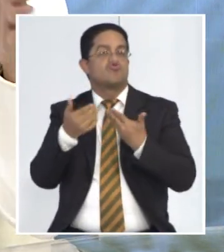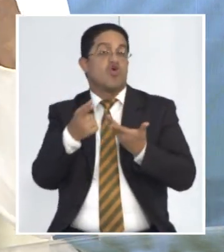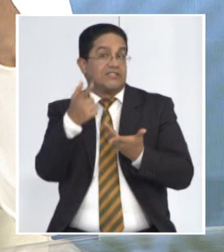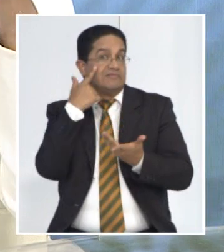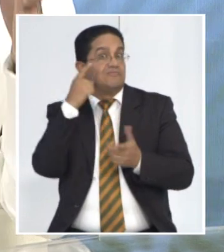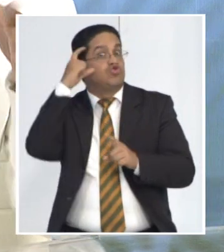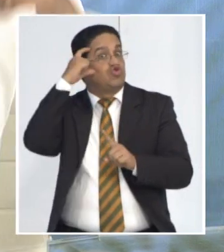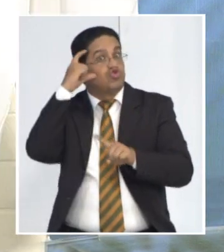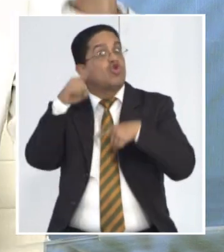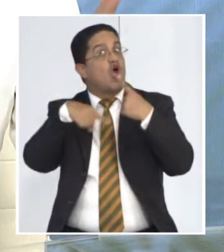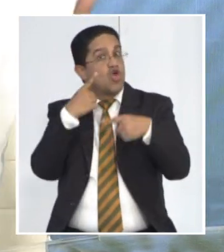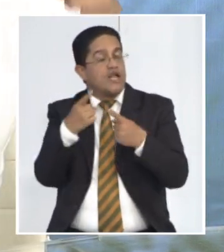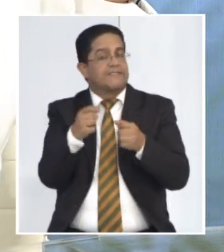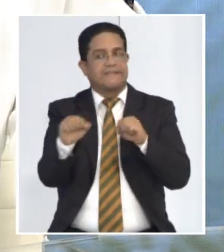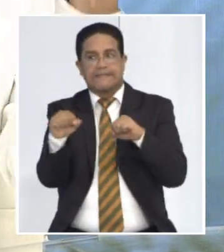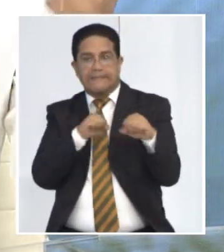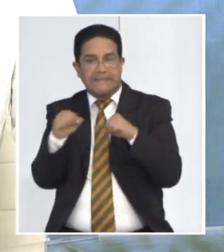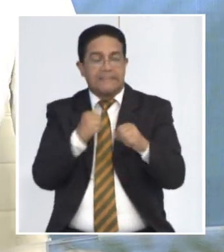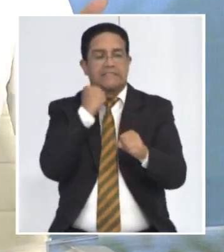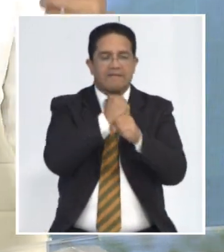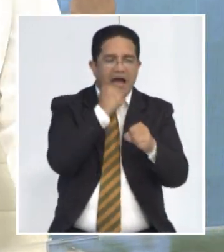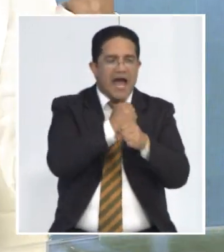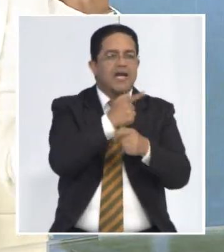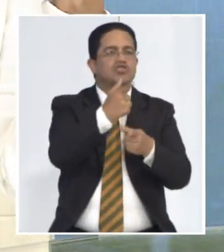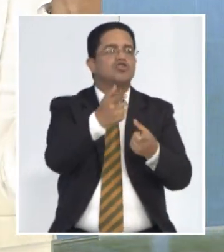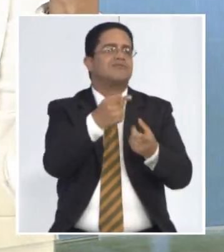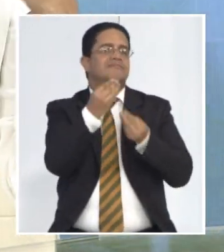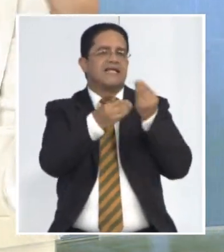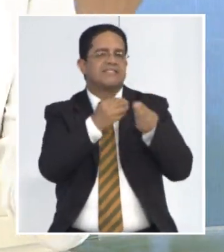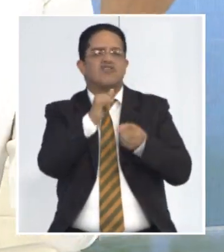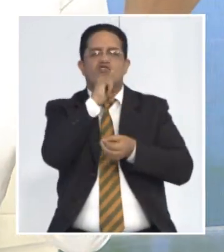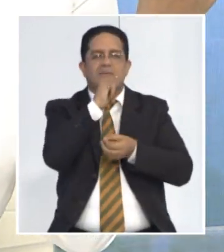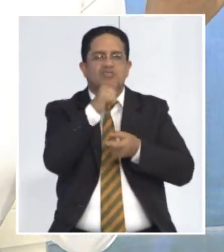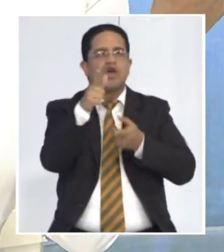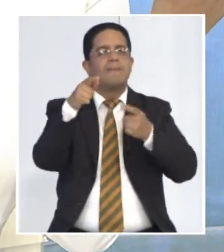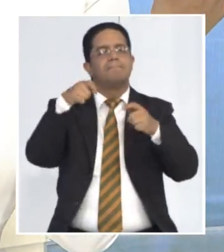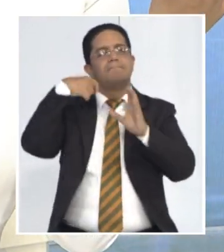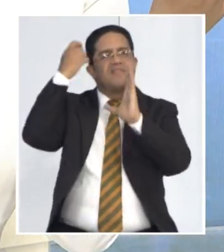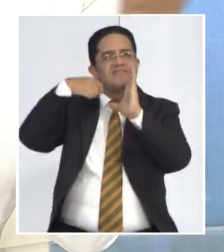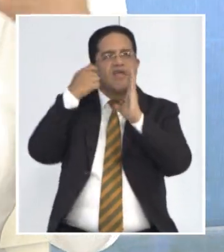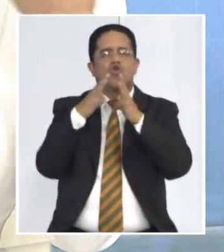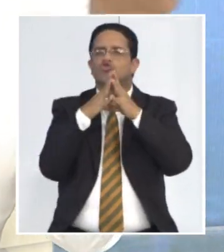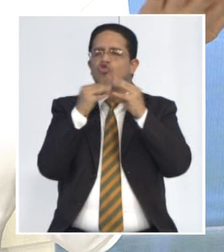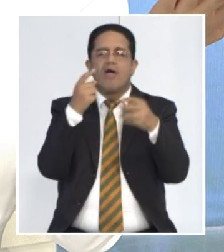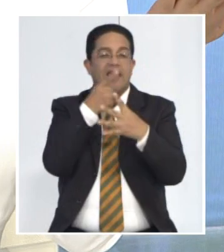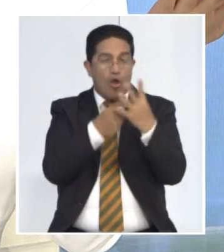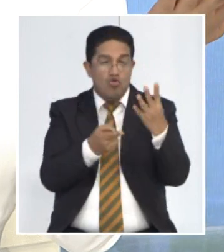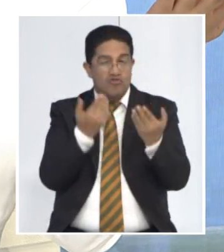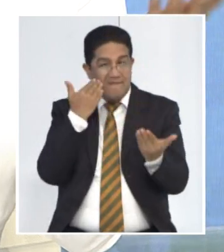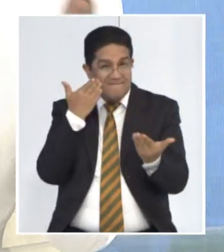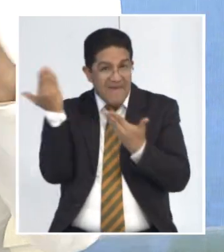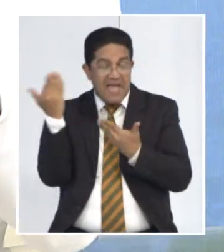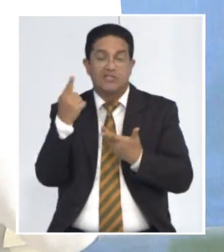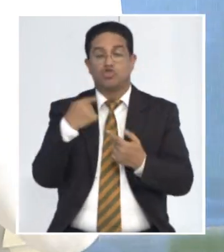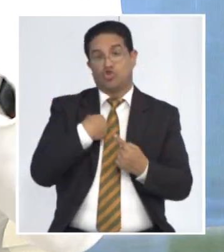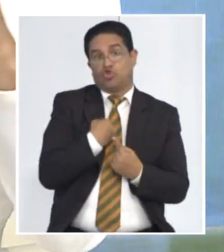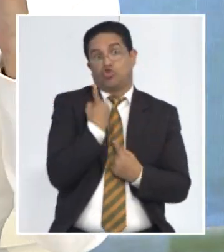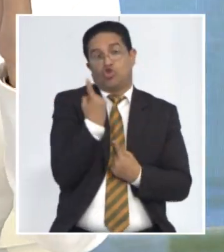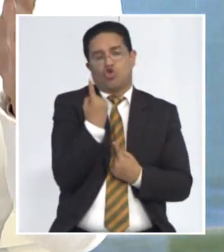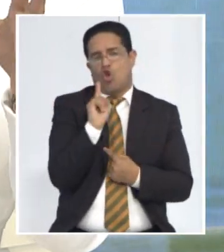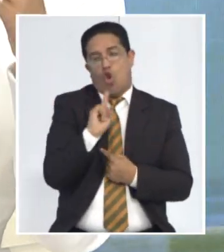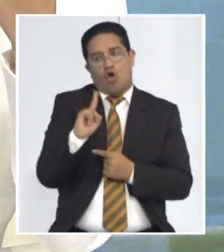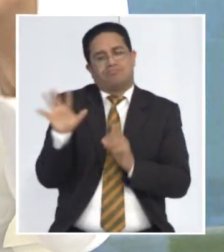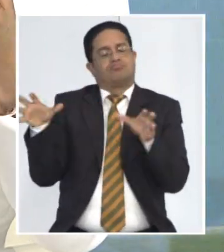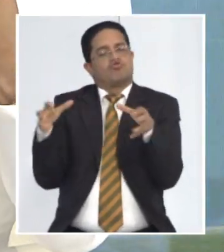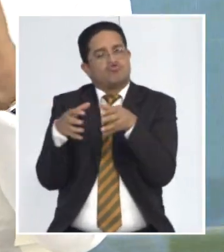en diferentes papeles, tanto en redes sociales, la elaboración de micros, toda la estructura que usted ve al aire, no solamente la hago yo, sino todo